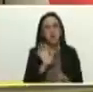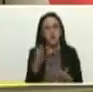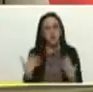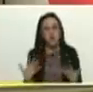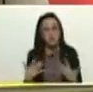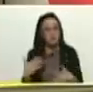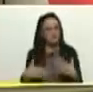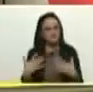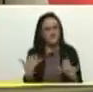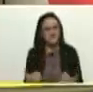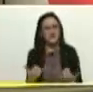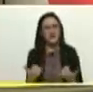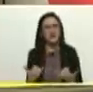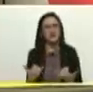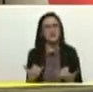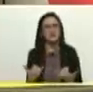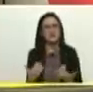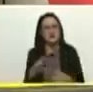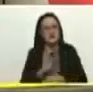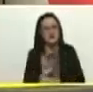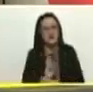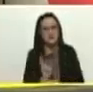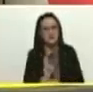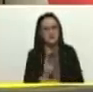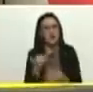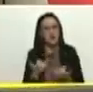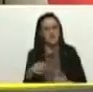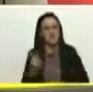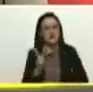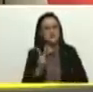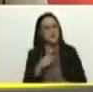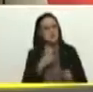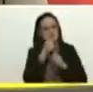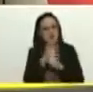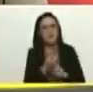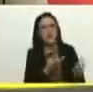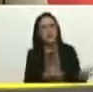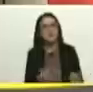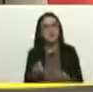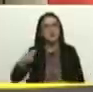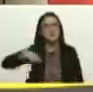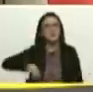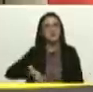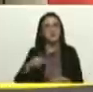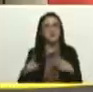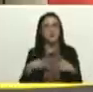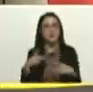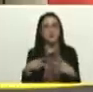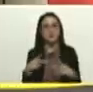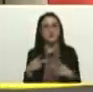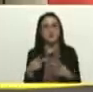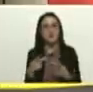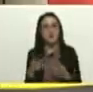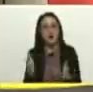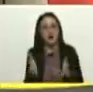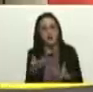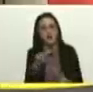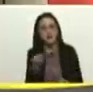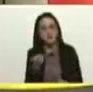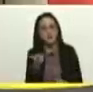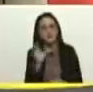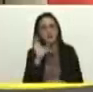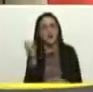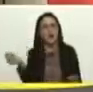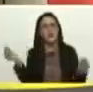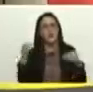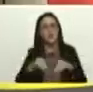apúrense, afánense, que aquí en Venezuela los esperamos para inversiones productivas de ganar, ganar con este